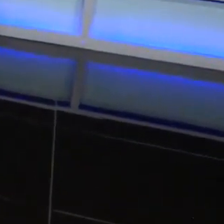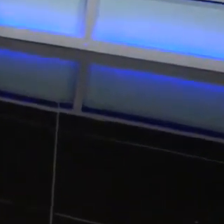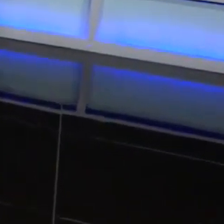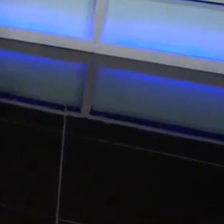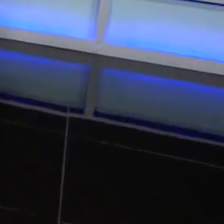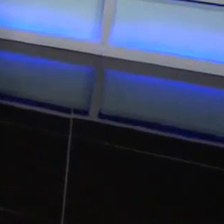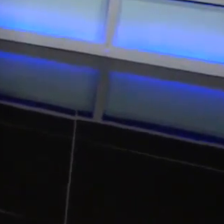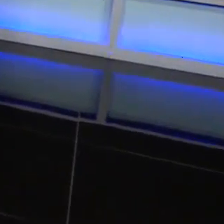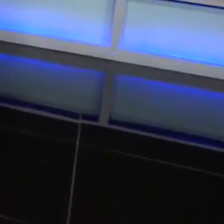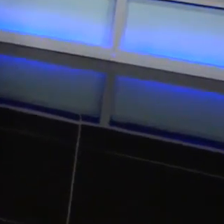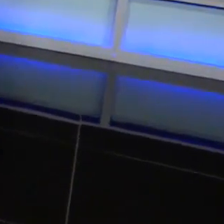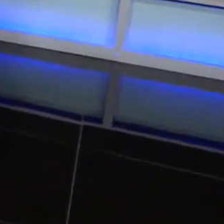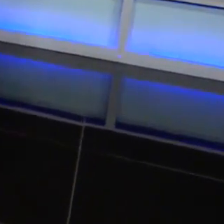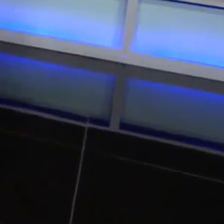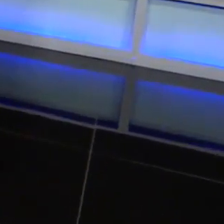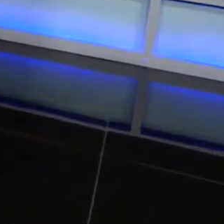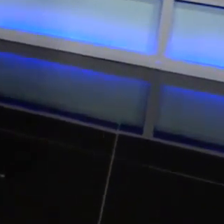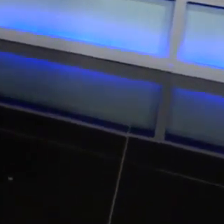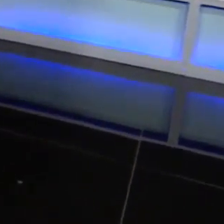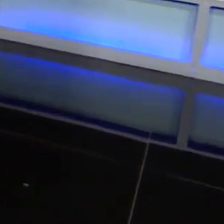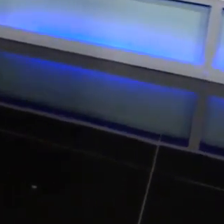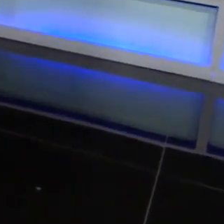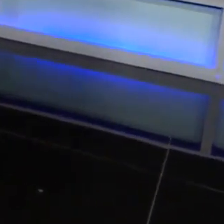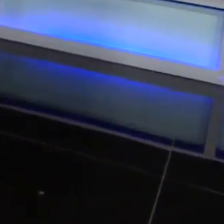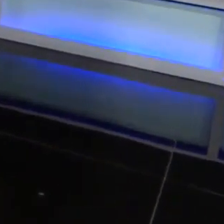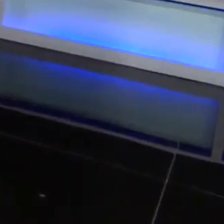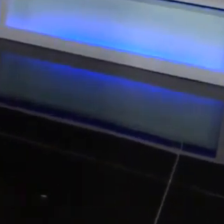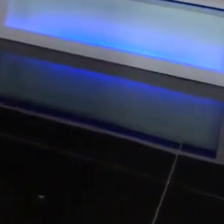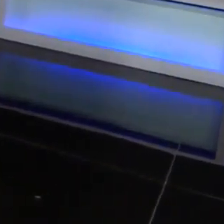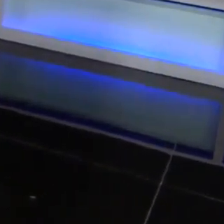Imposible de resolver.